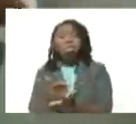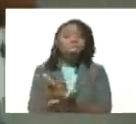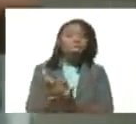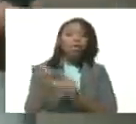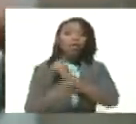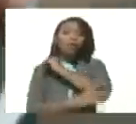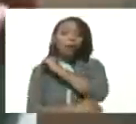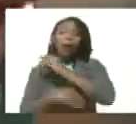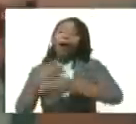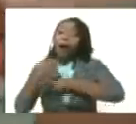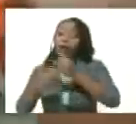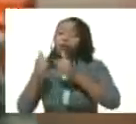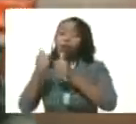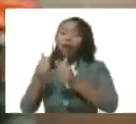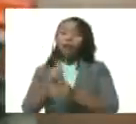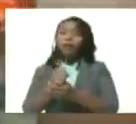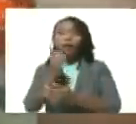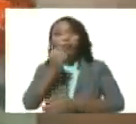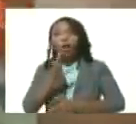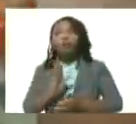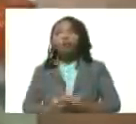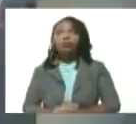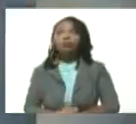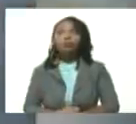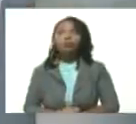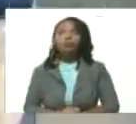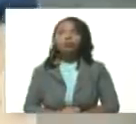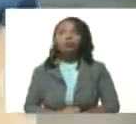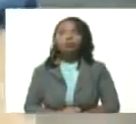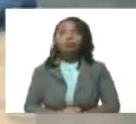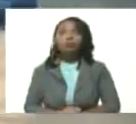bien, ¿sí? Bueno.